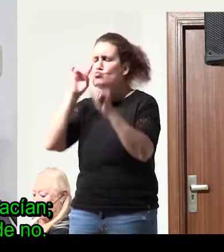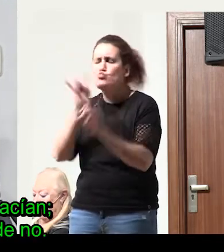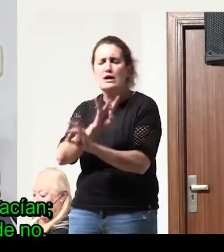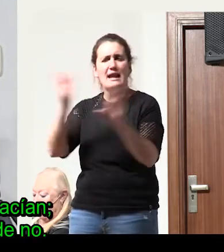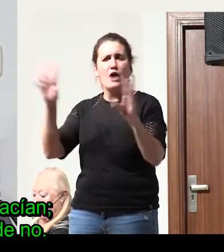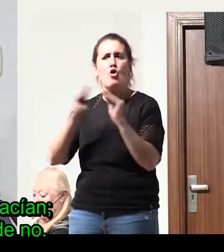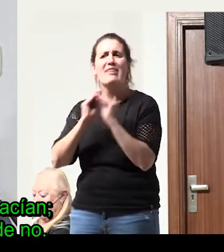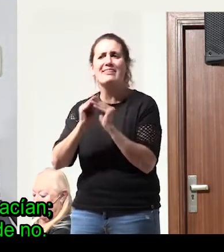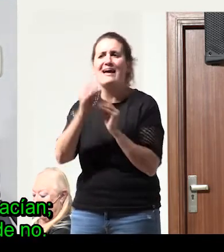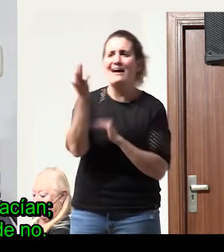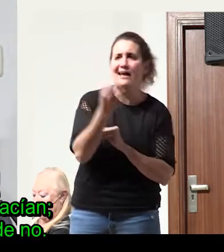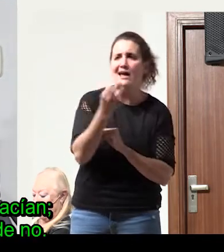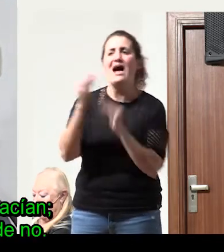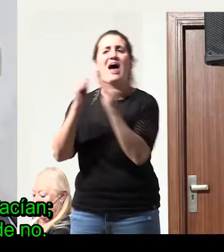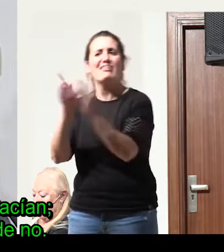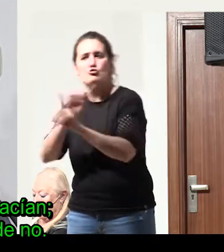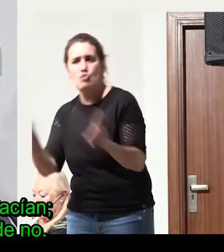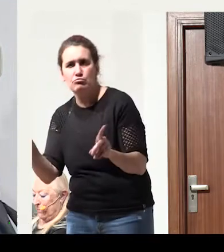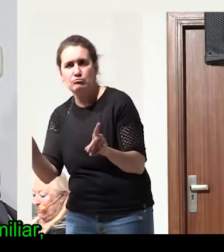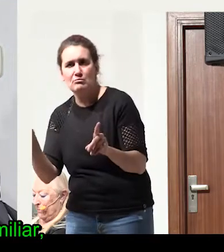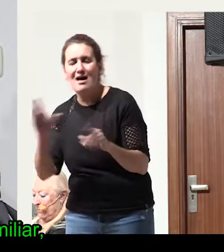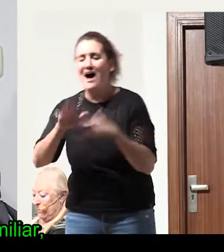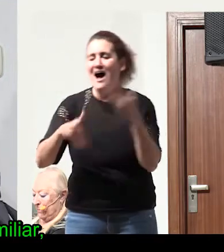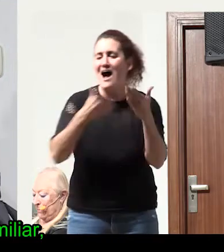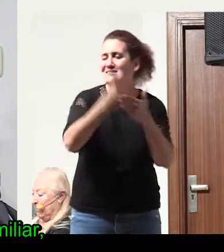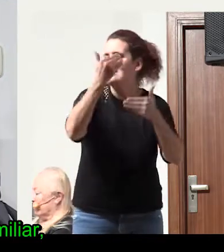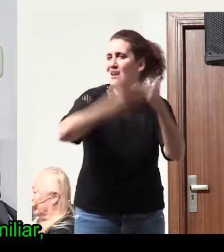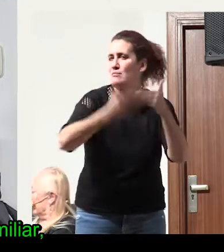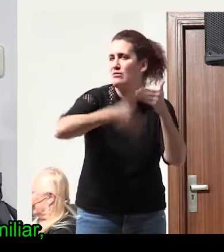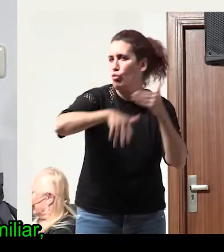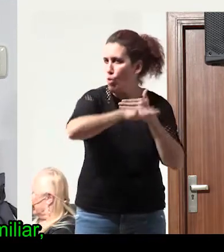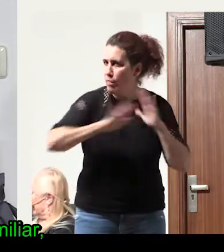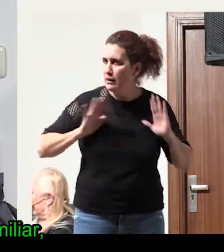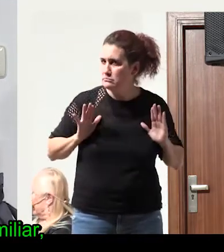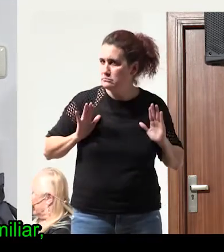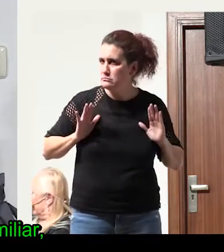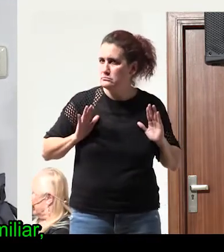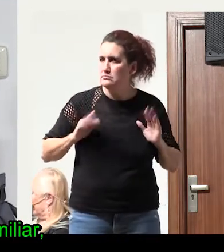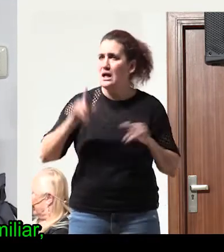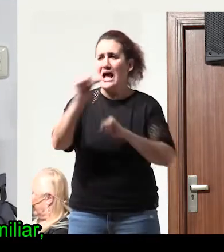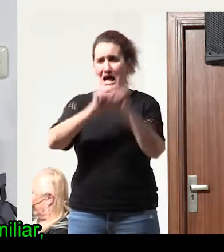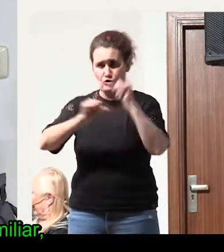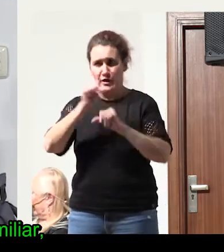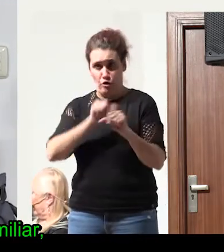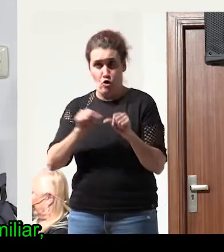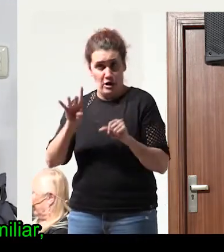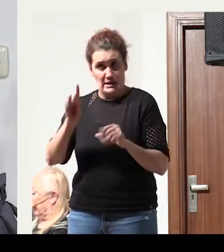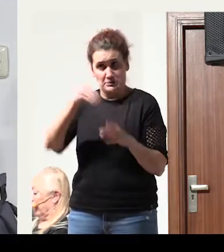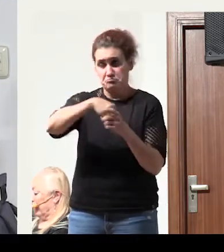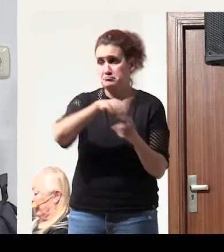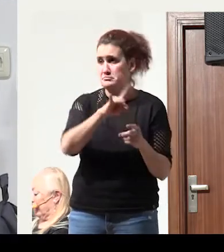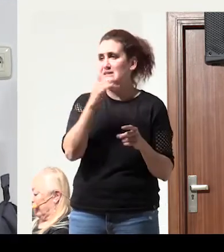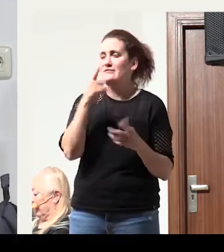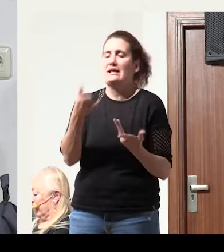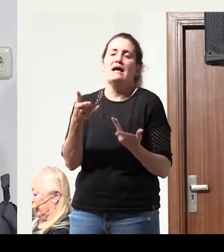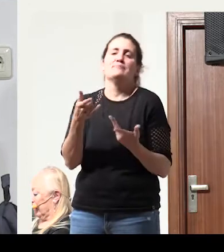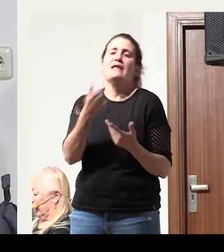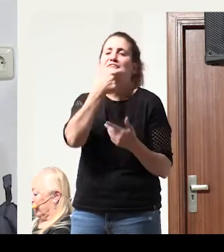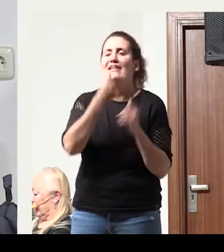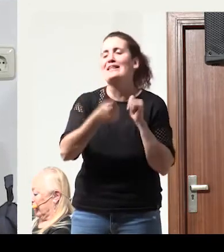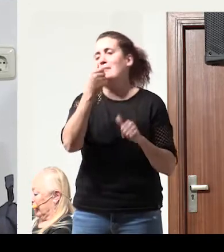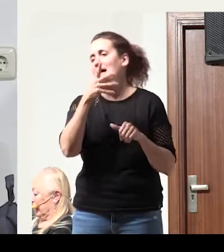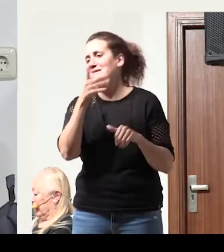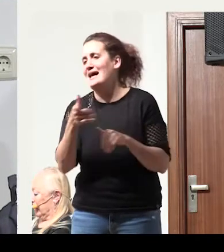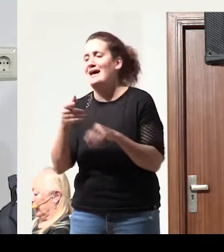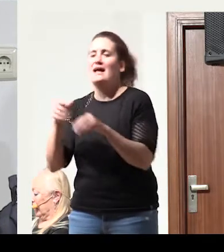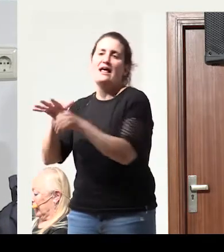hacían. Hasta dónde hacían y hasta dónde no. Claro, es una asociación, eso lo puedes hacer más fácil que en el ámbito familiar, ¿no? Claro. Que le tienes que decir a la hija o